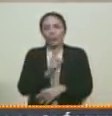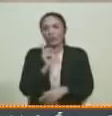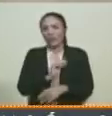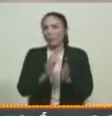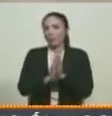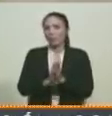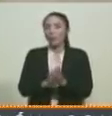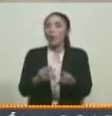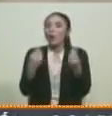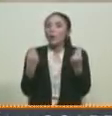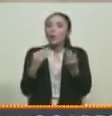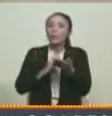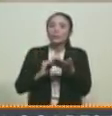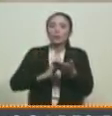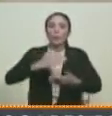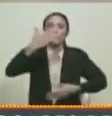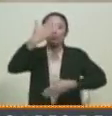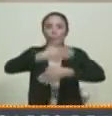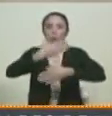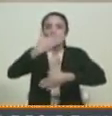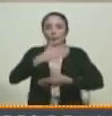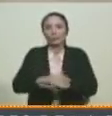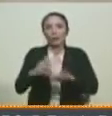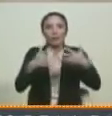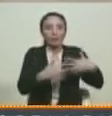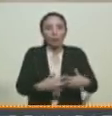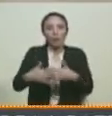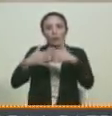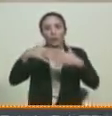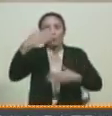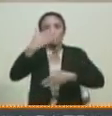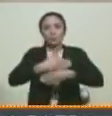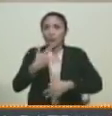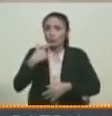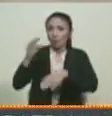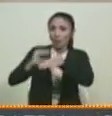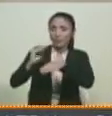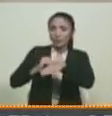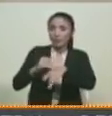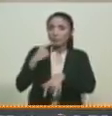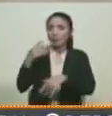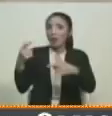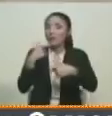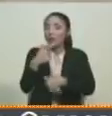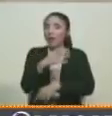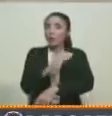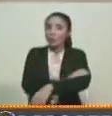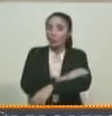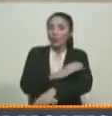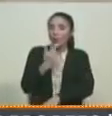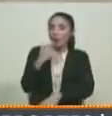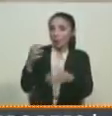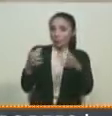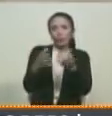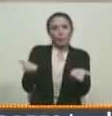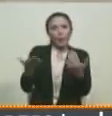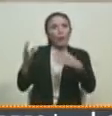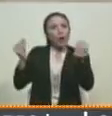¿Cómo vencer el bloqueo? Yo se lo dije a todos los dirigentes de la oposición. Vamos a llegar a un